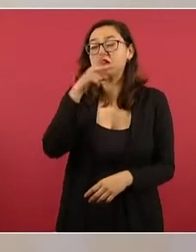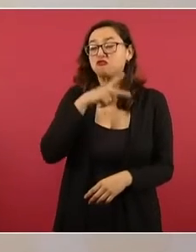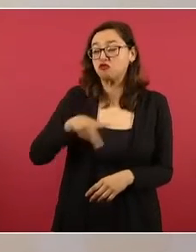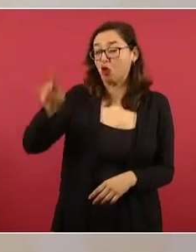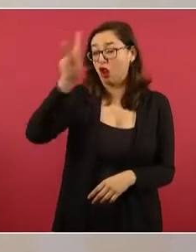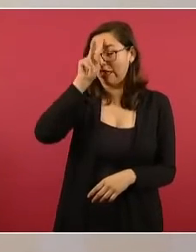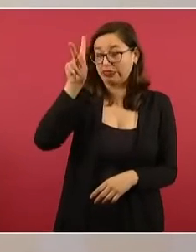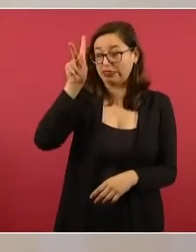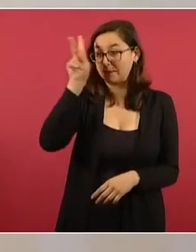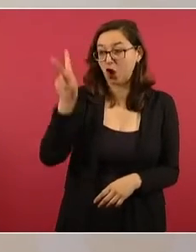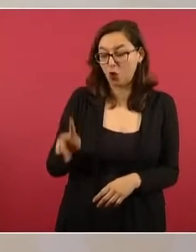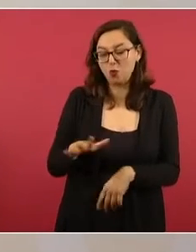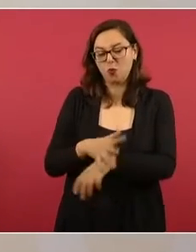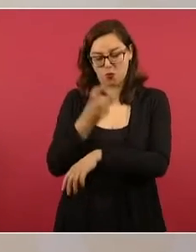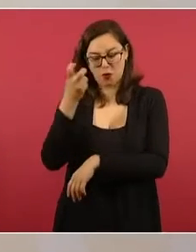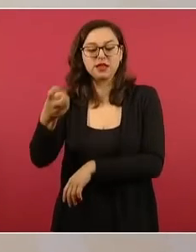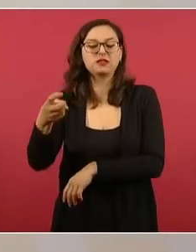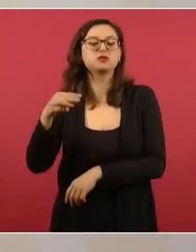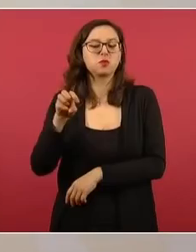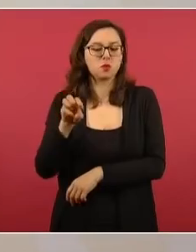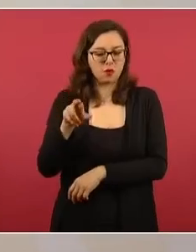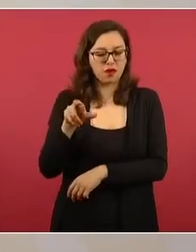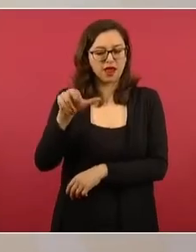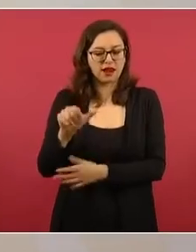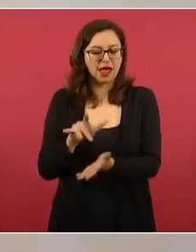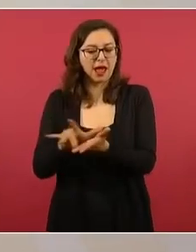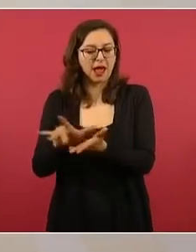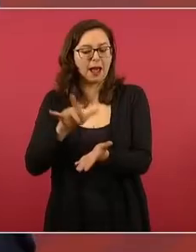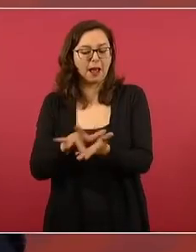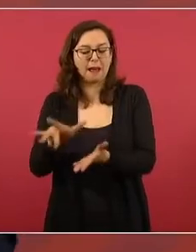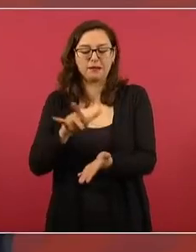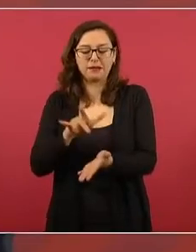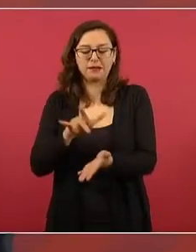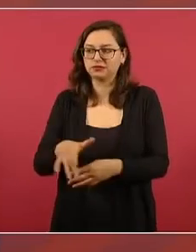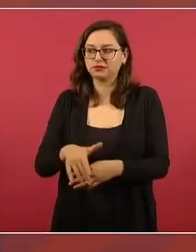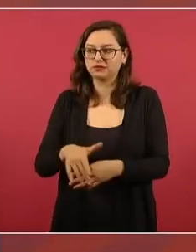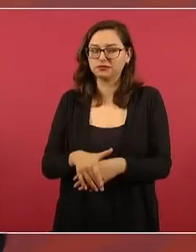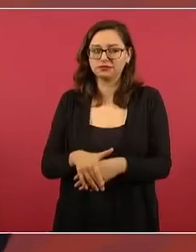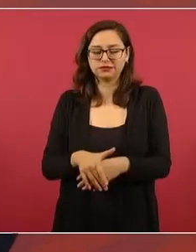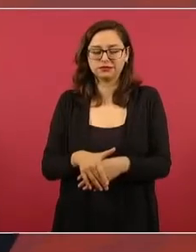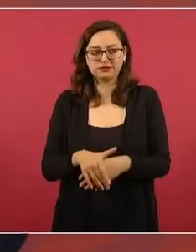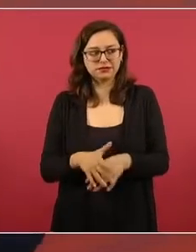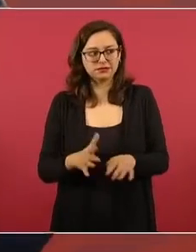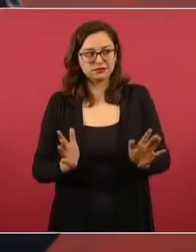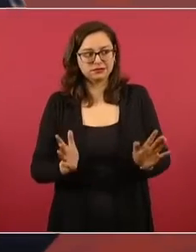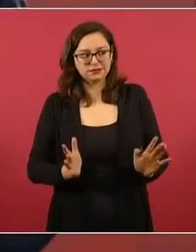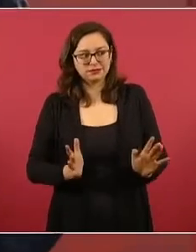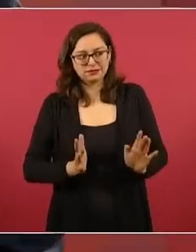más apoyo a Morena. El mejor escritor